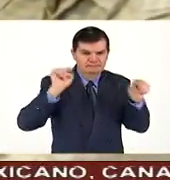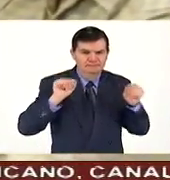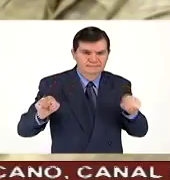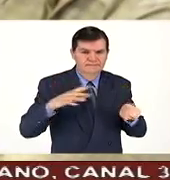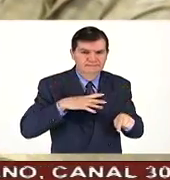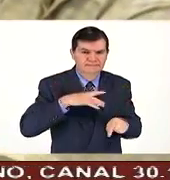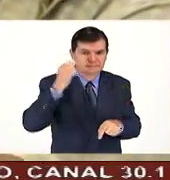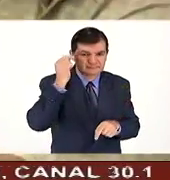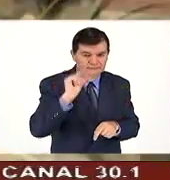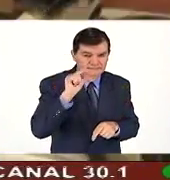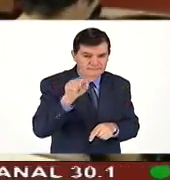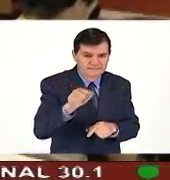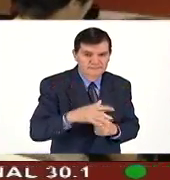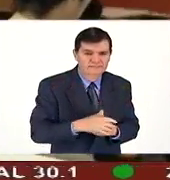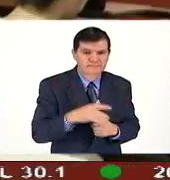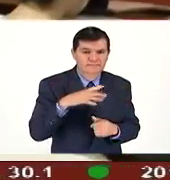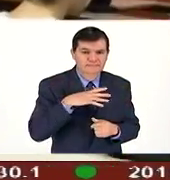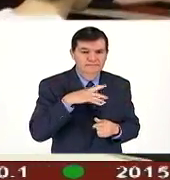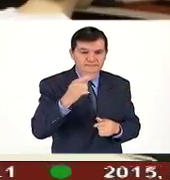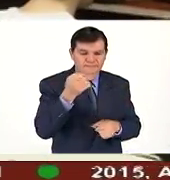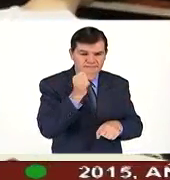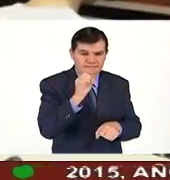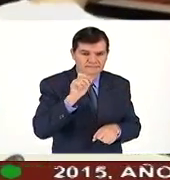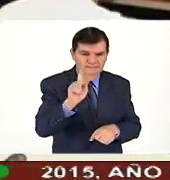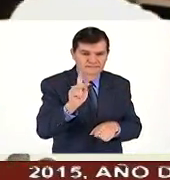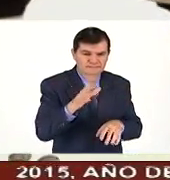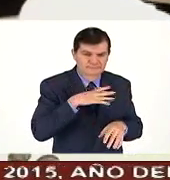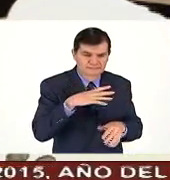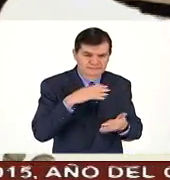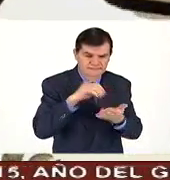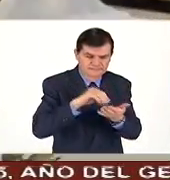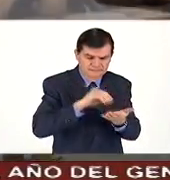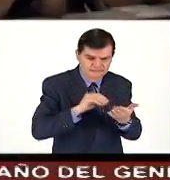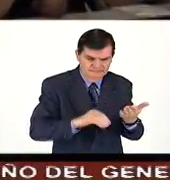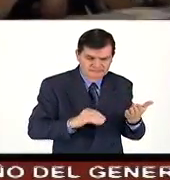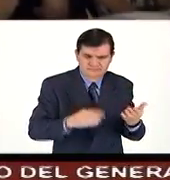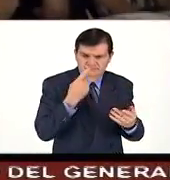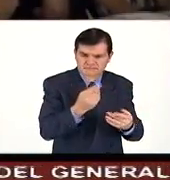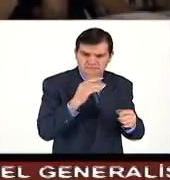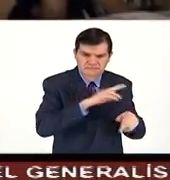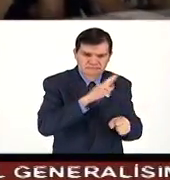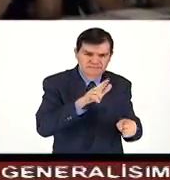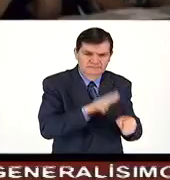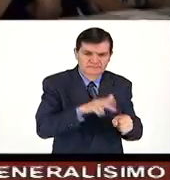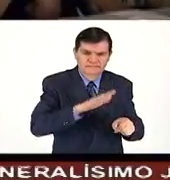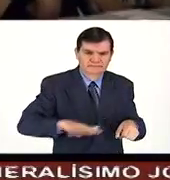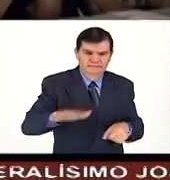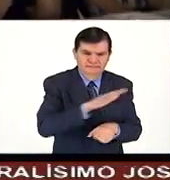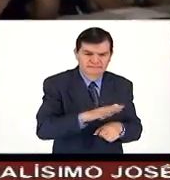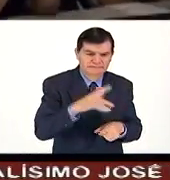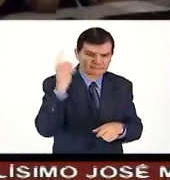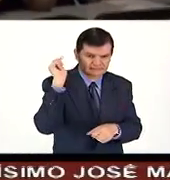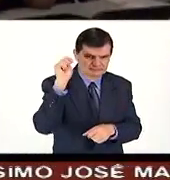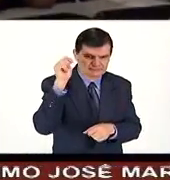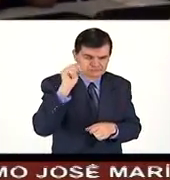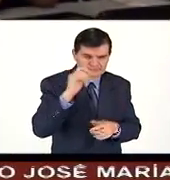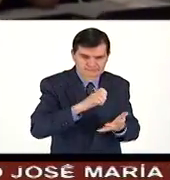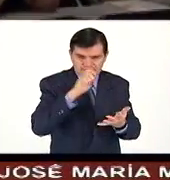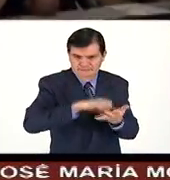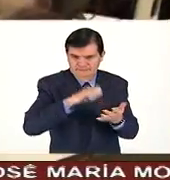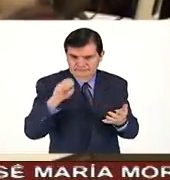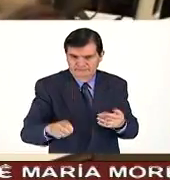entre ellos Guerrero. La Secretaría de Educación Pública informó que la jornada se llevó a cabo con normalidad. En Tabasco, por ejemplo, se